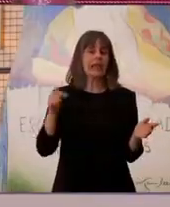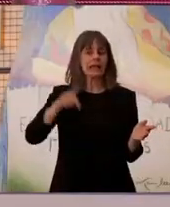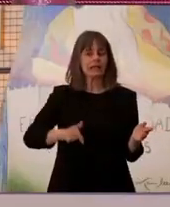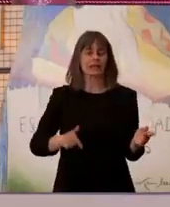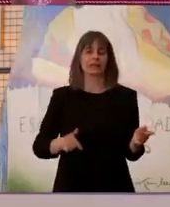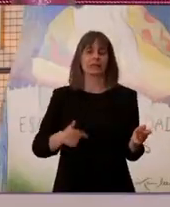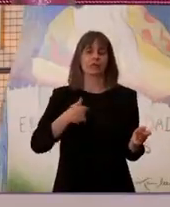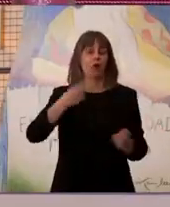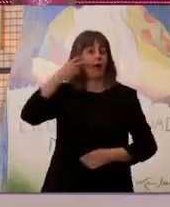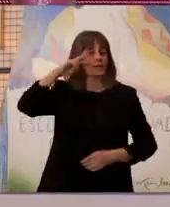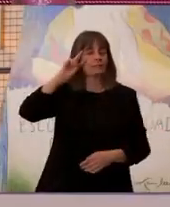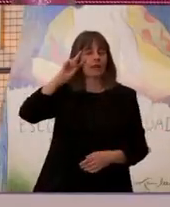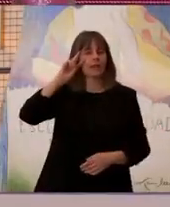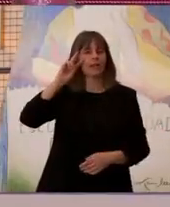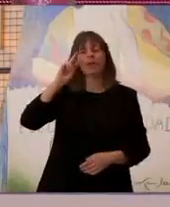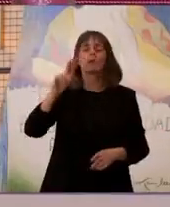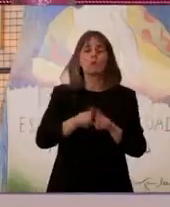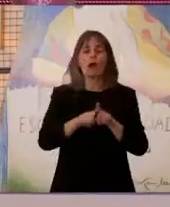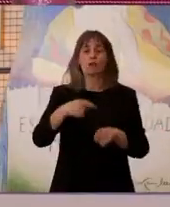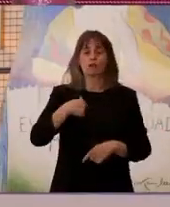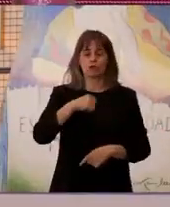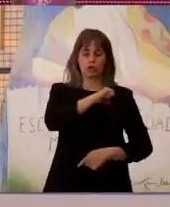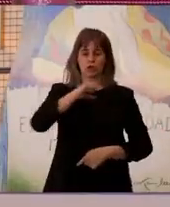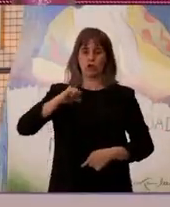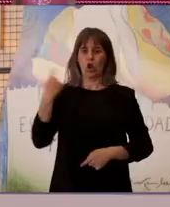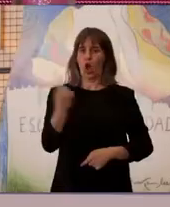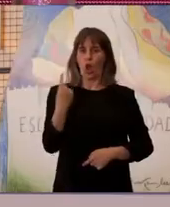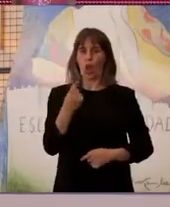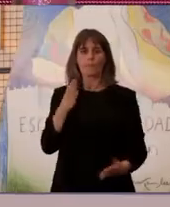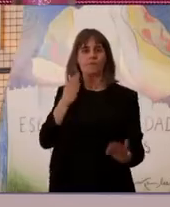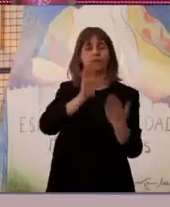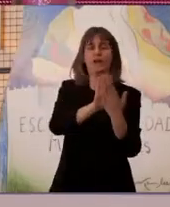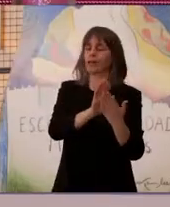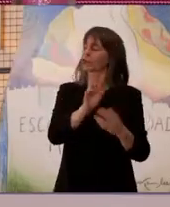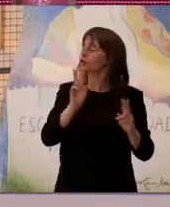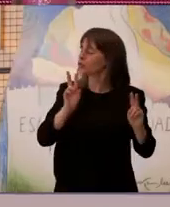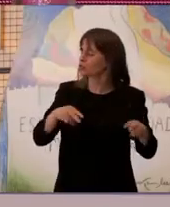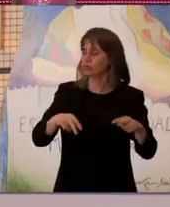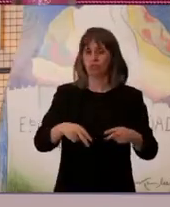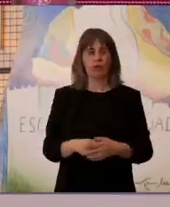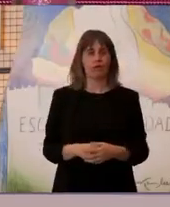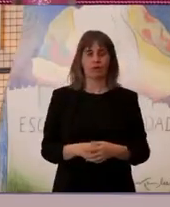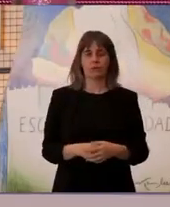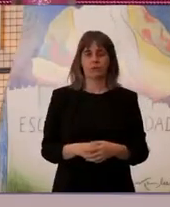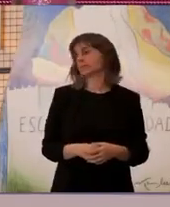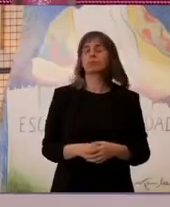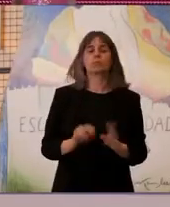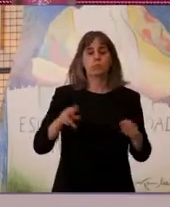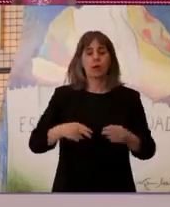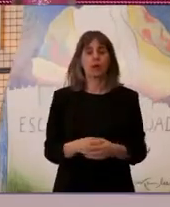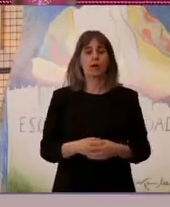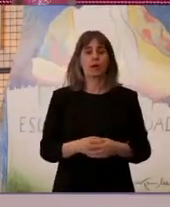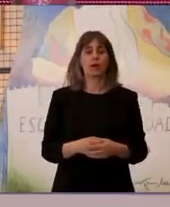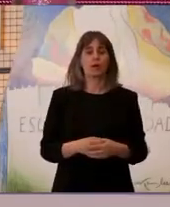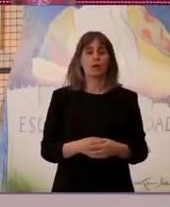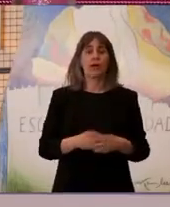nunca lo enfrentes sola alguien le ha dicho también esta mañana que a lo mejor no lo enfrentará